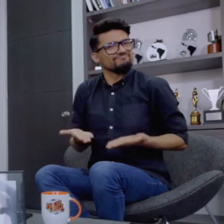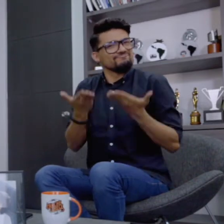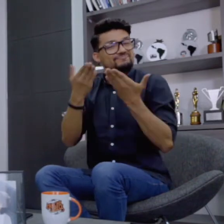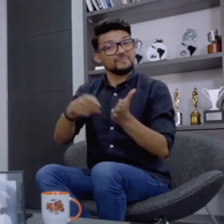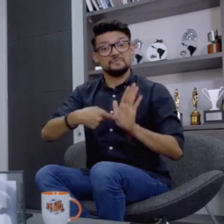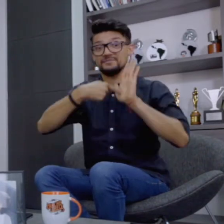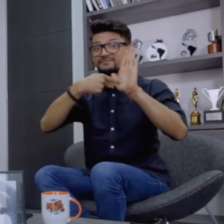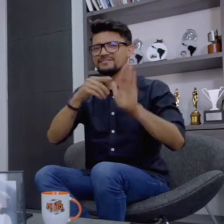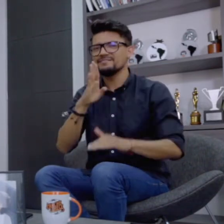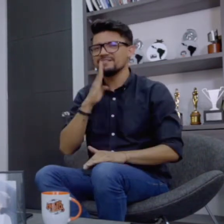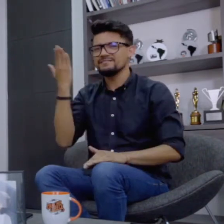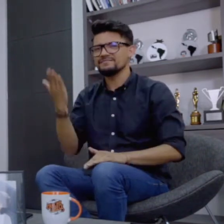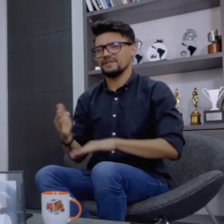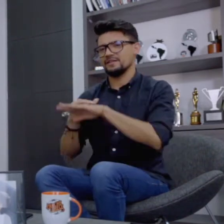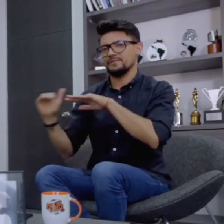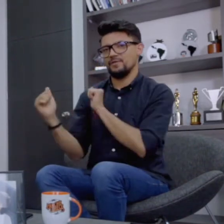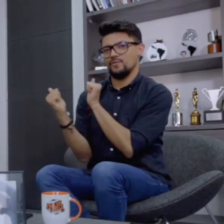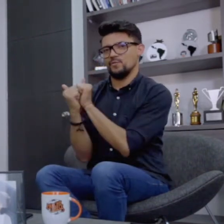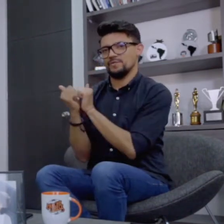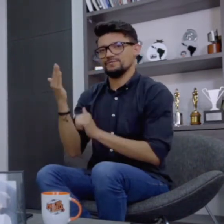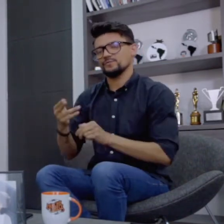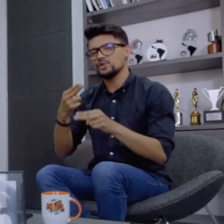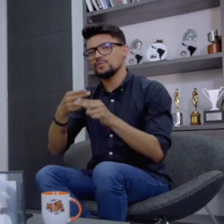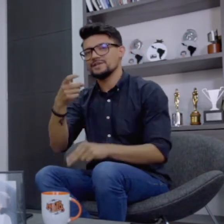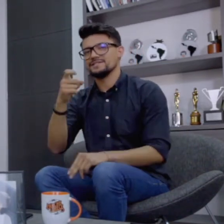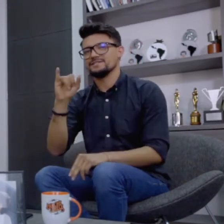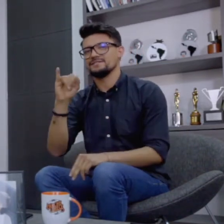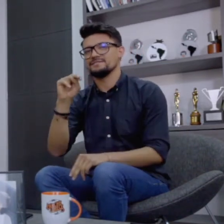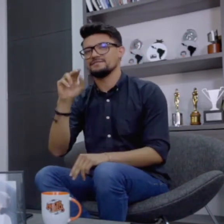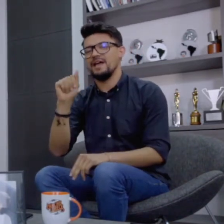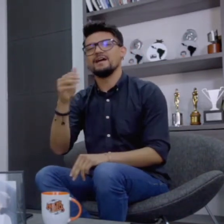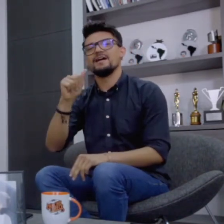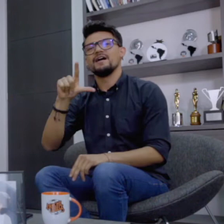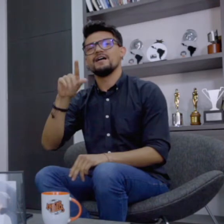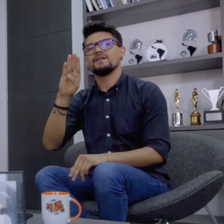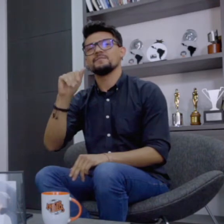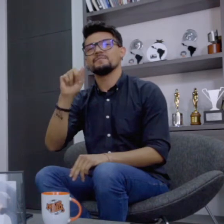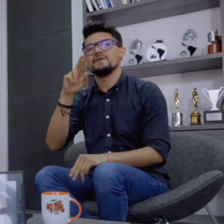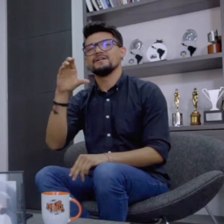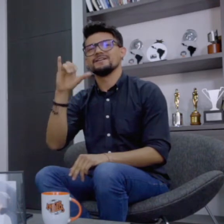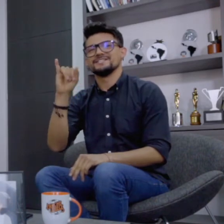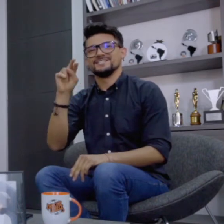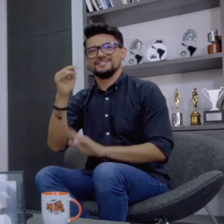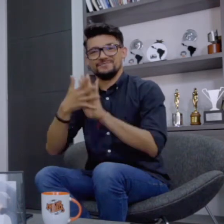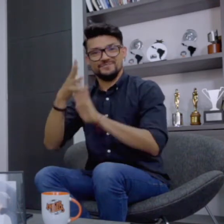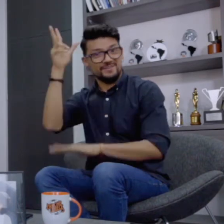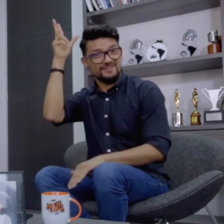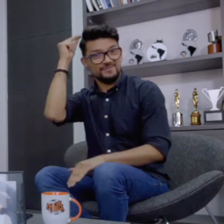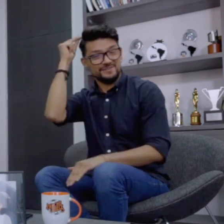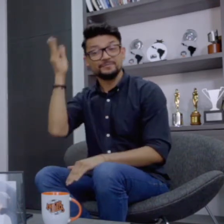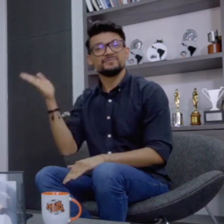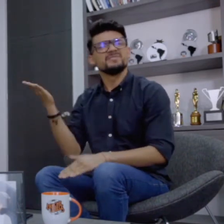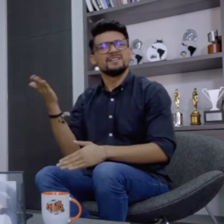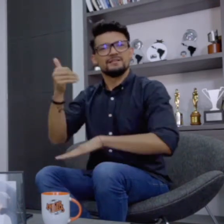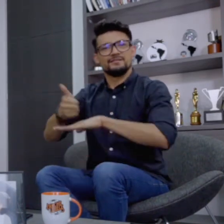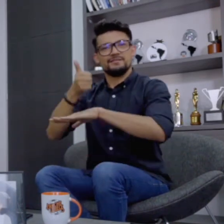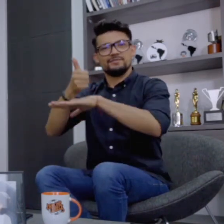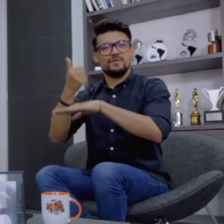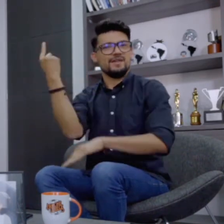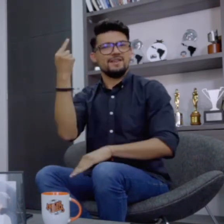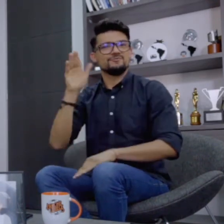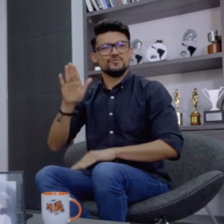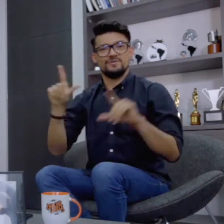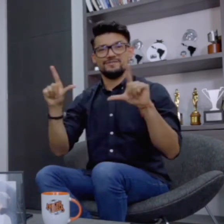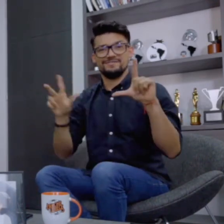Para iniciar este especial, les voy a presentar a Gina Albarracín, la gerente de Canal 13.